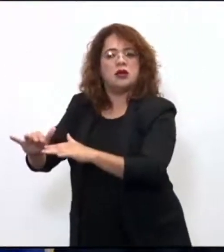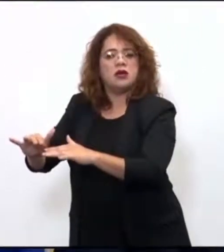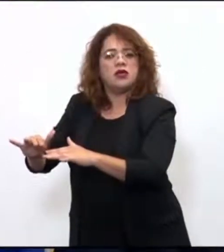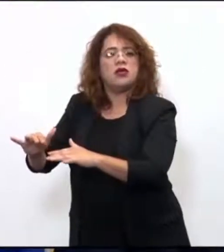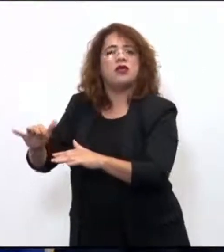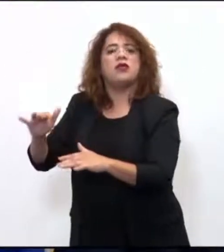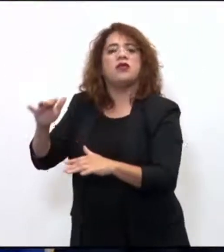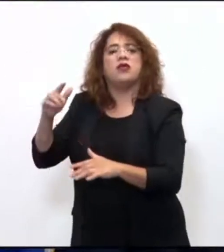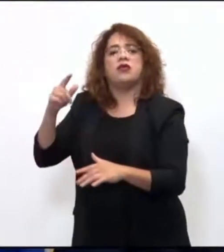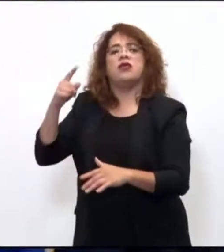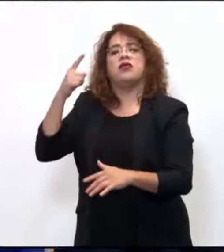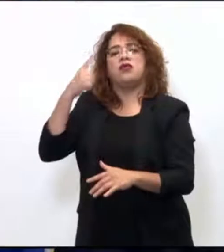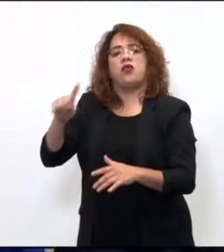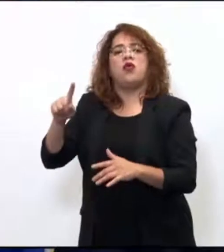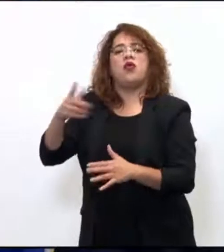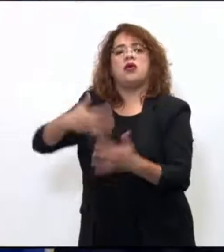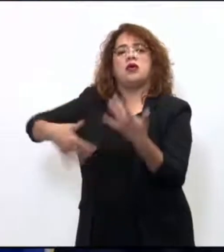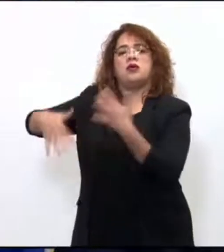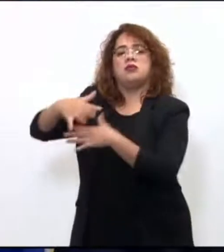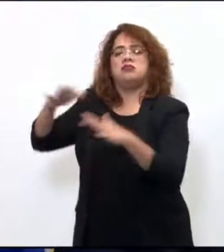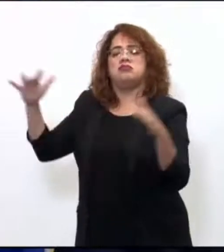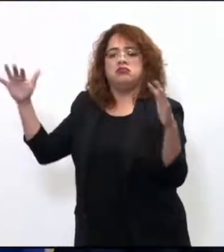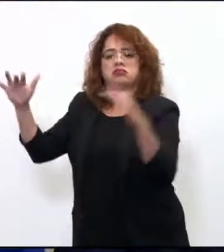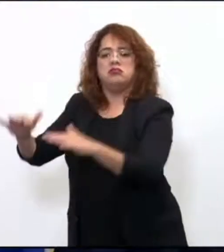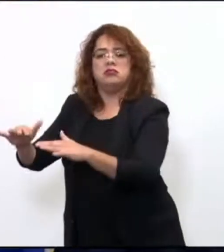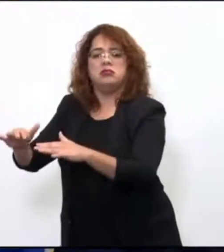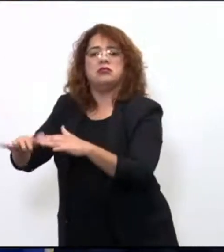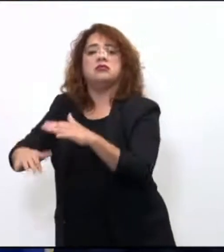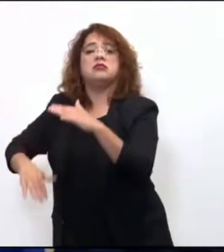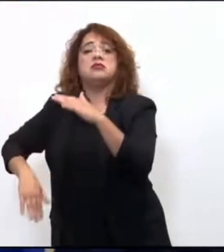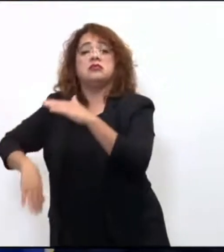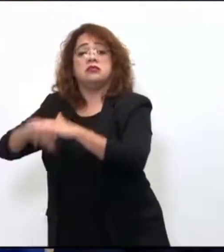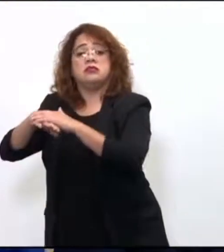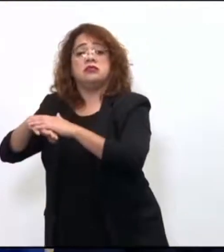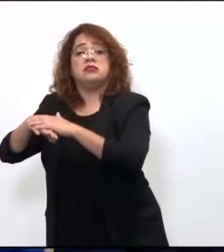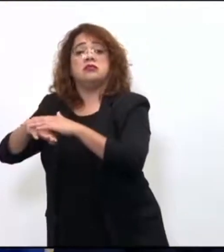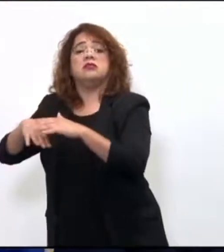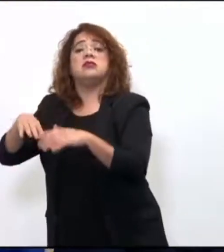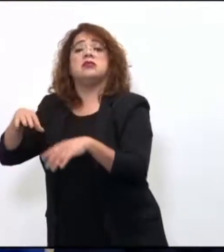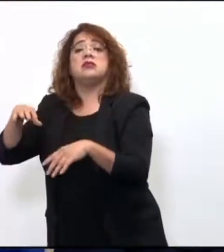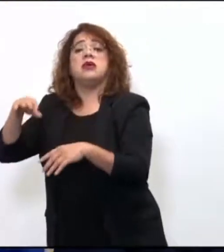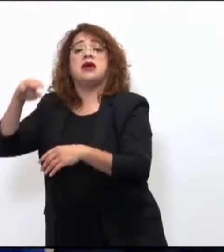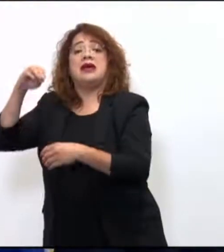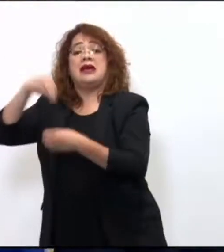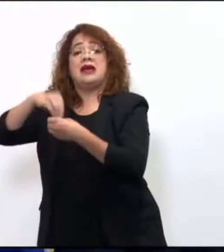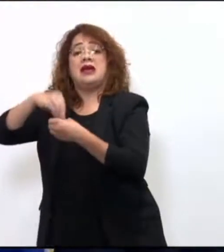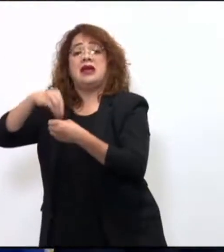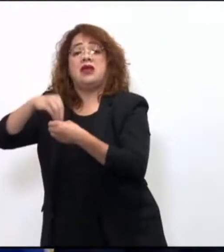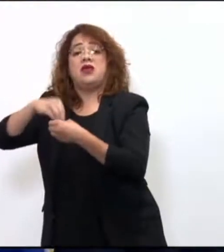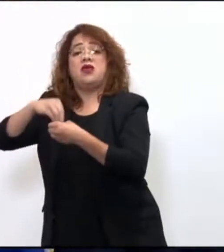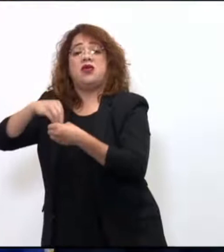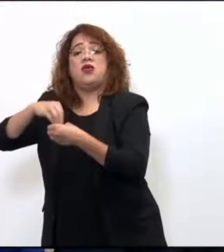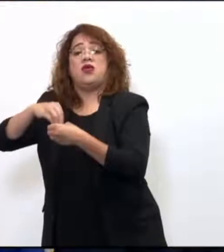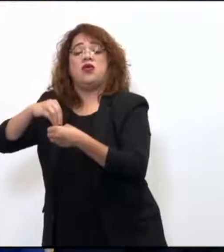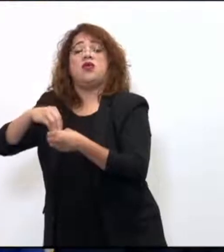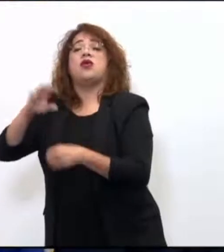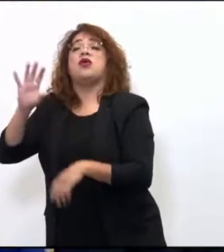pero se permiten con una capacidad limitada a un máximo del 50% de la